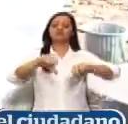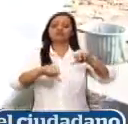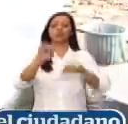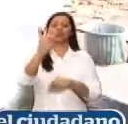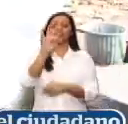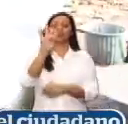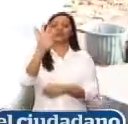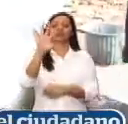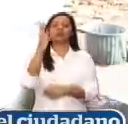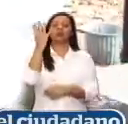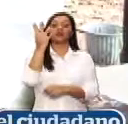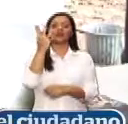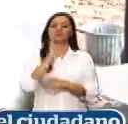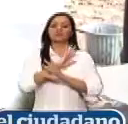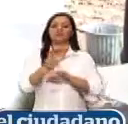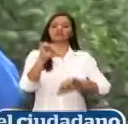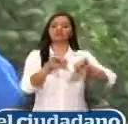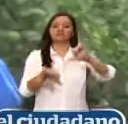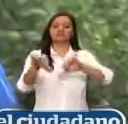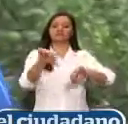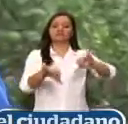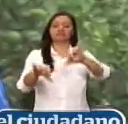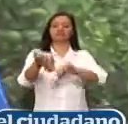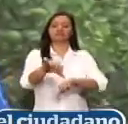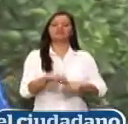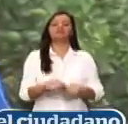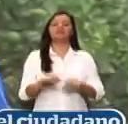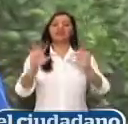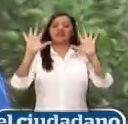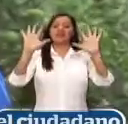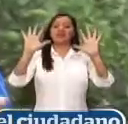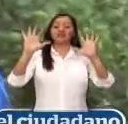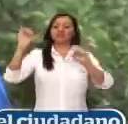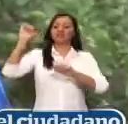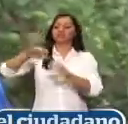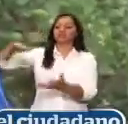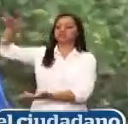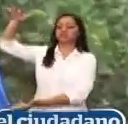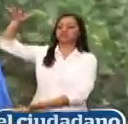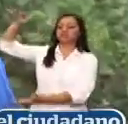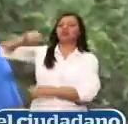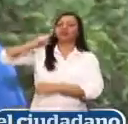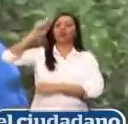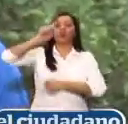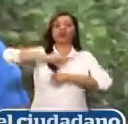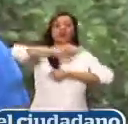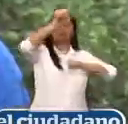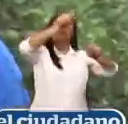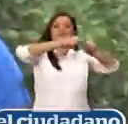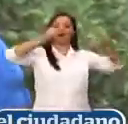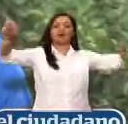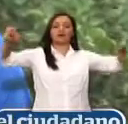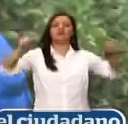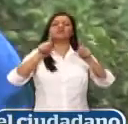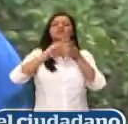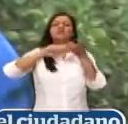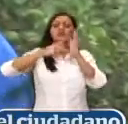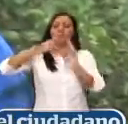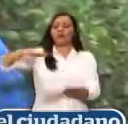45 días de su elaboración 1 y el litro espera una hectárea o si hay un tanque